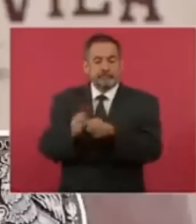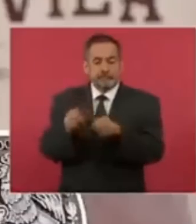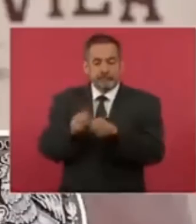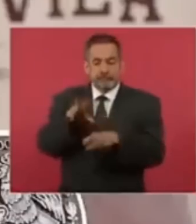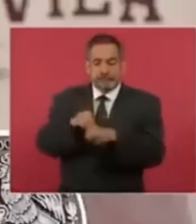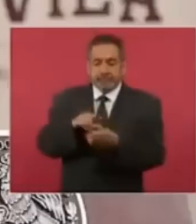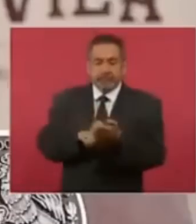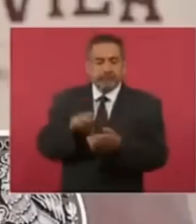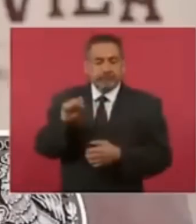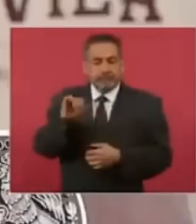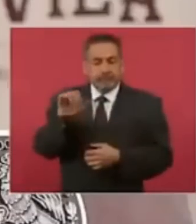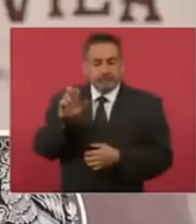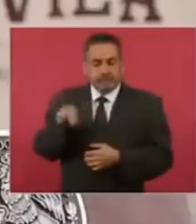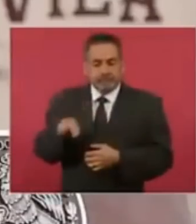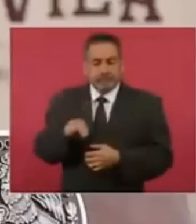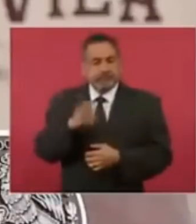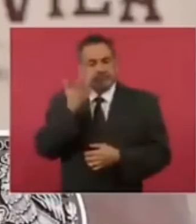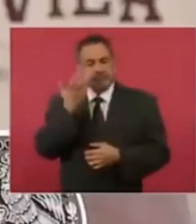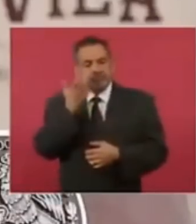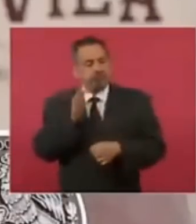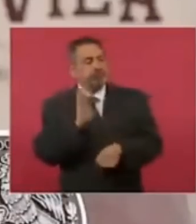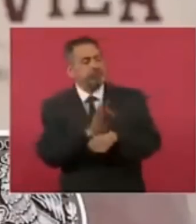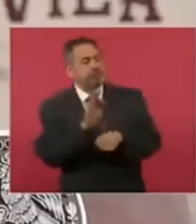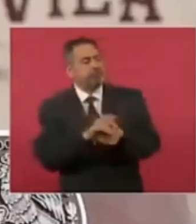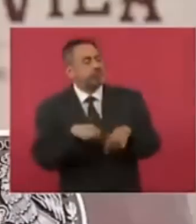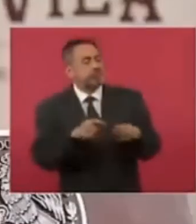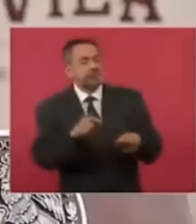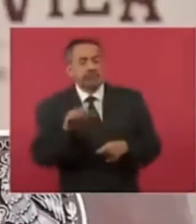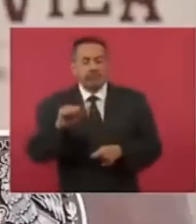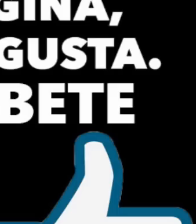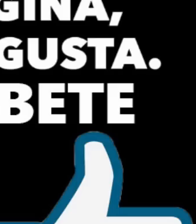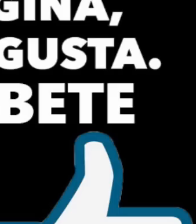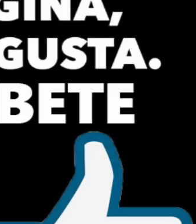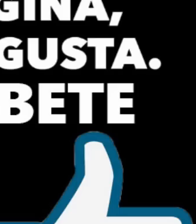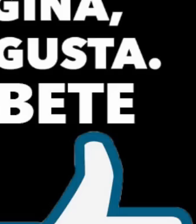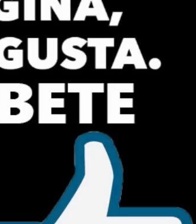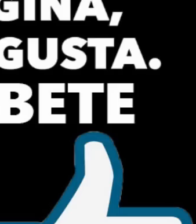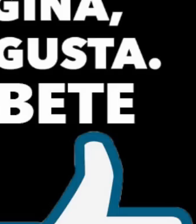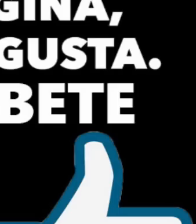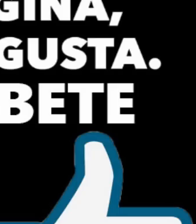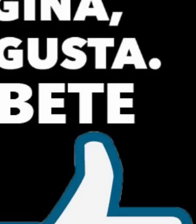sabes, si te gustó, suscríbete a este canal y nos vemos en el próximo video.